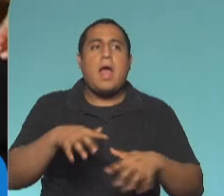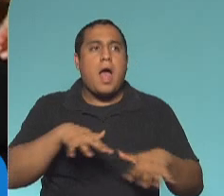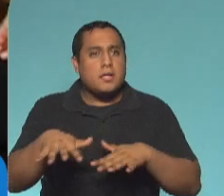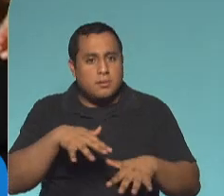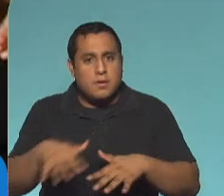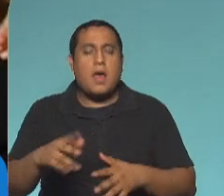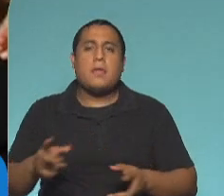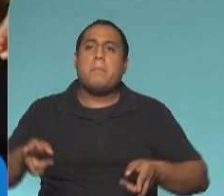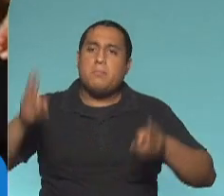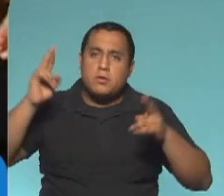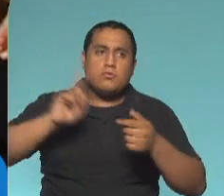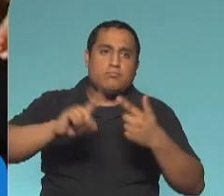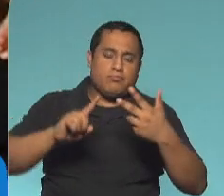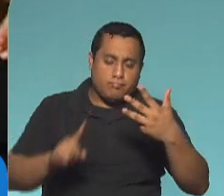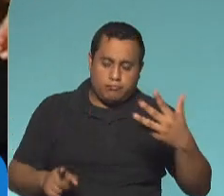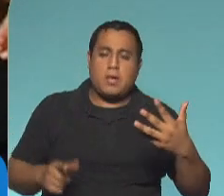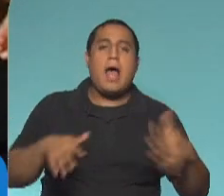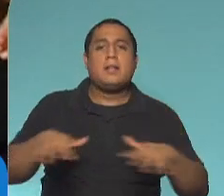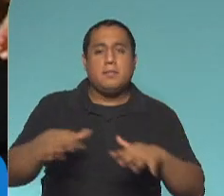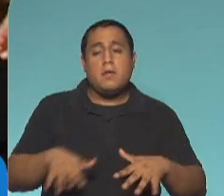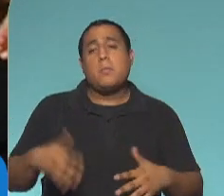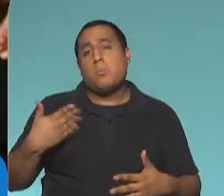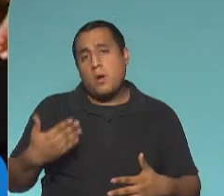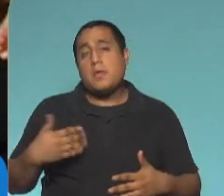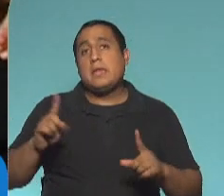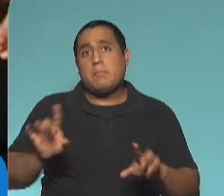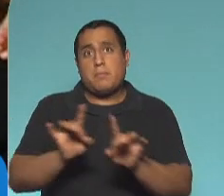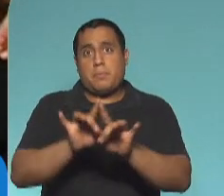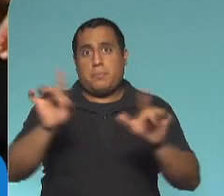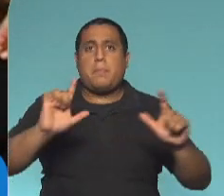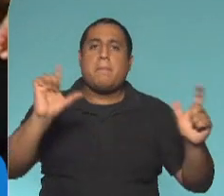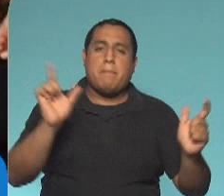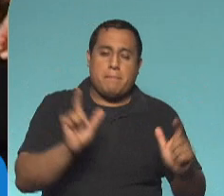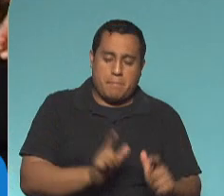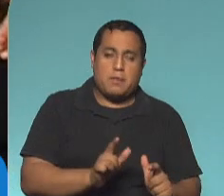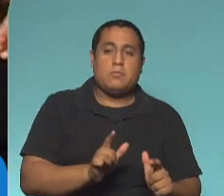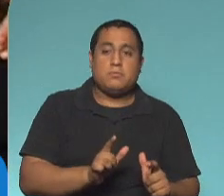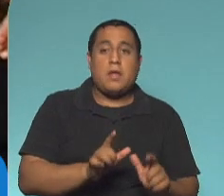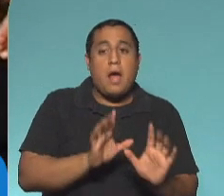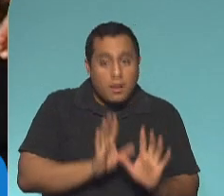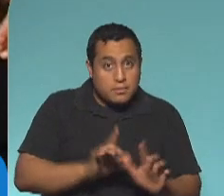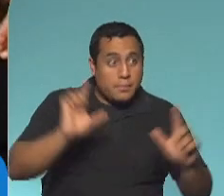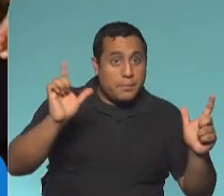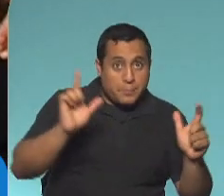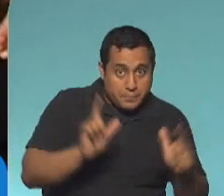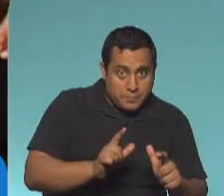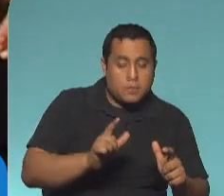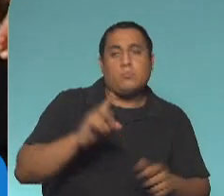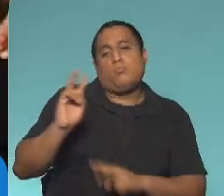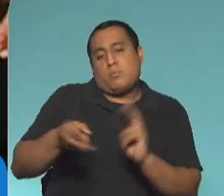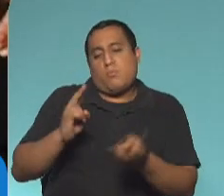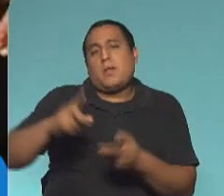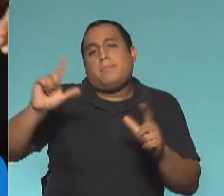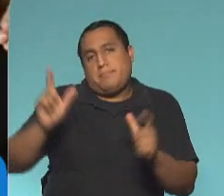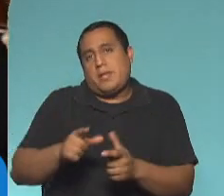actividades, autorizaciones de actividades y disminuyendo el número de casos, y eso es lo que va a hacer que disminuya el número de fallecidos y